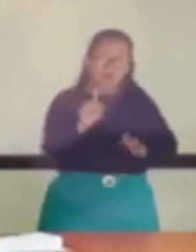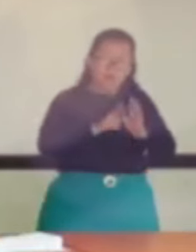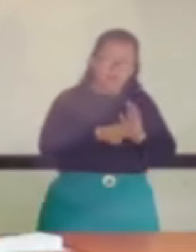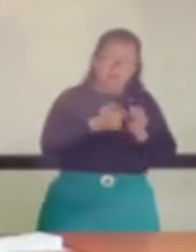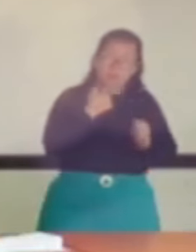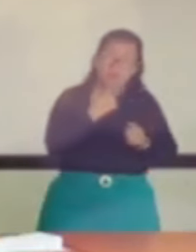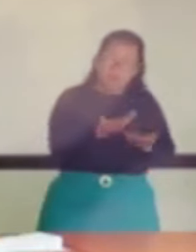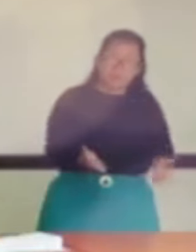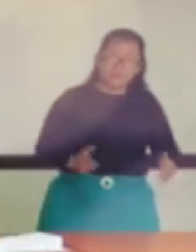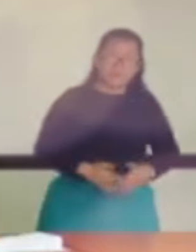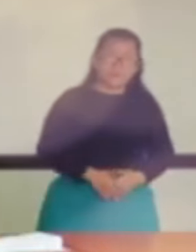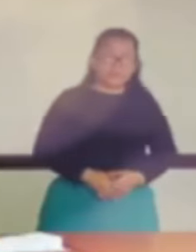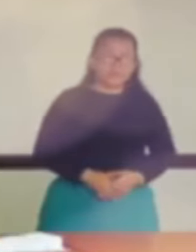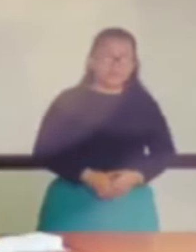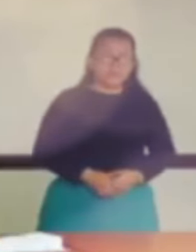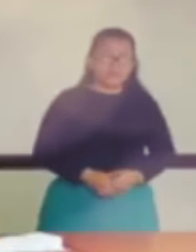lo que le estoy diciendo.